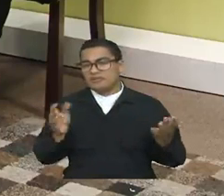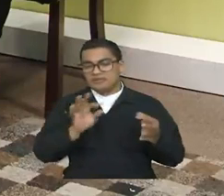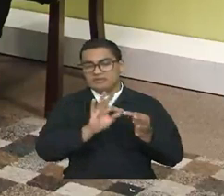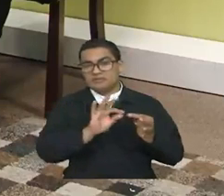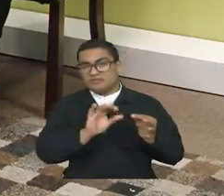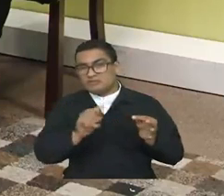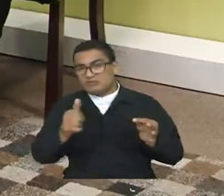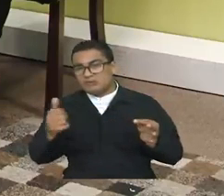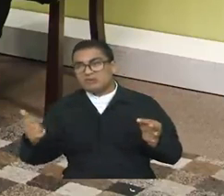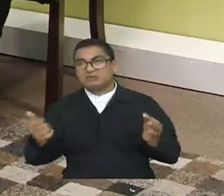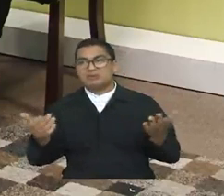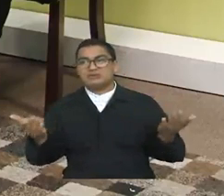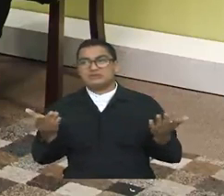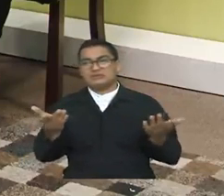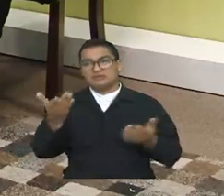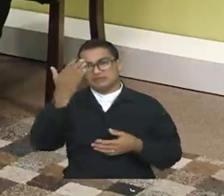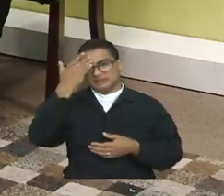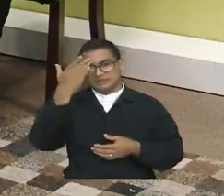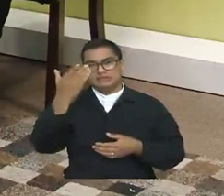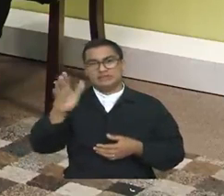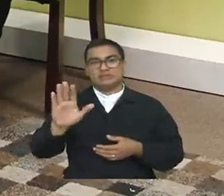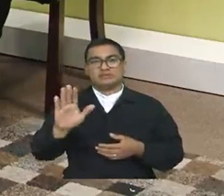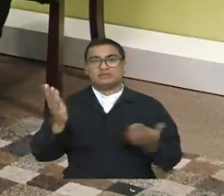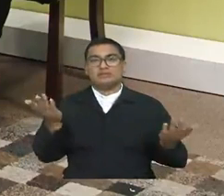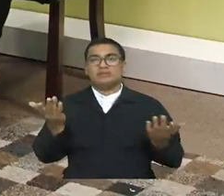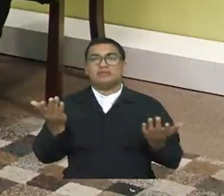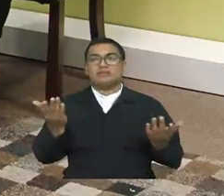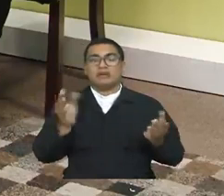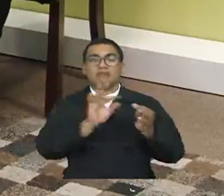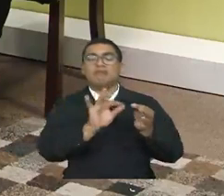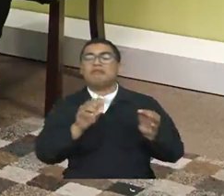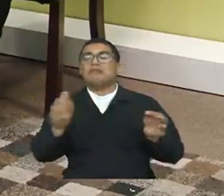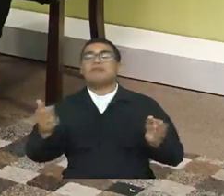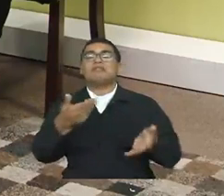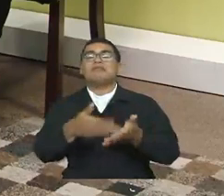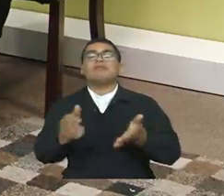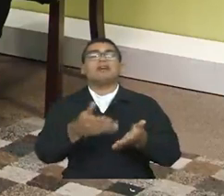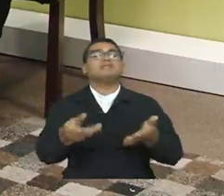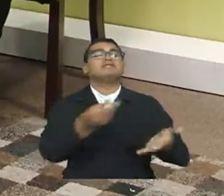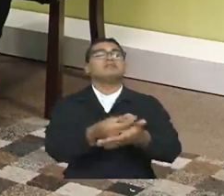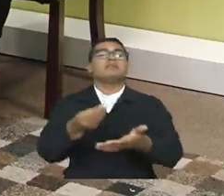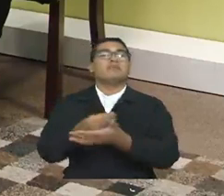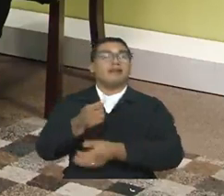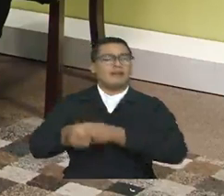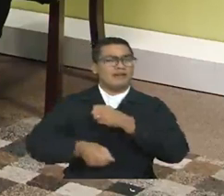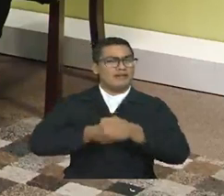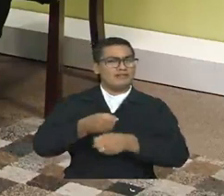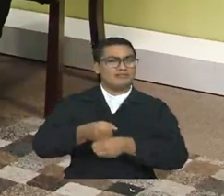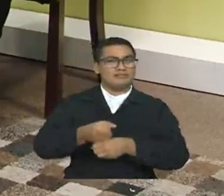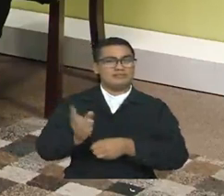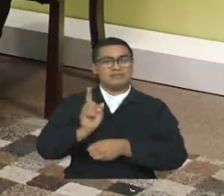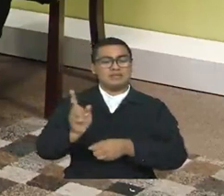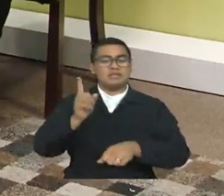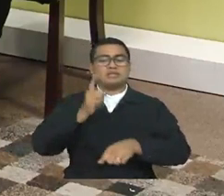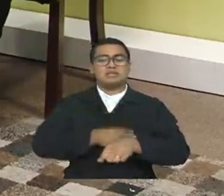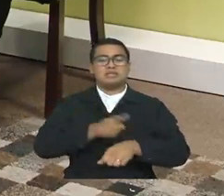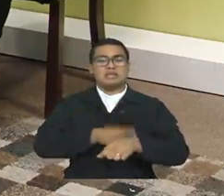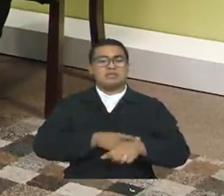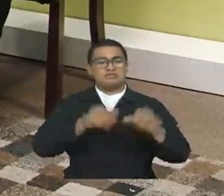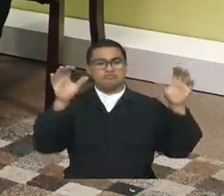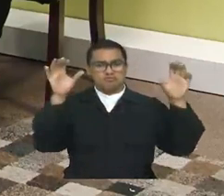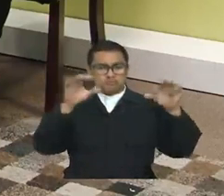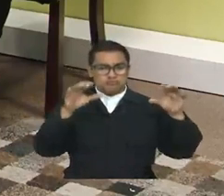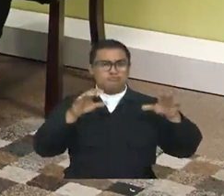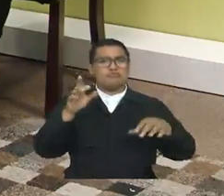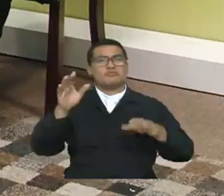Por también. Temporada los podemos. Usted sabe agregar. Que no siempre nosotros tenemos la fruta todo el año, porque es por temporada, de temporada el invierno